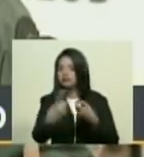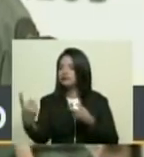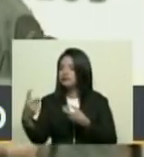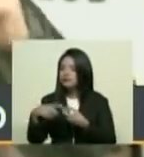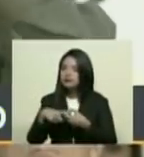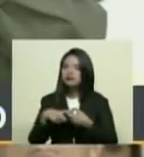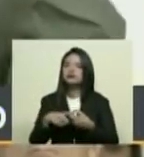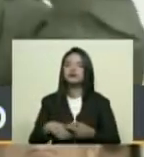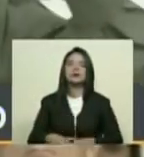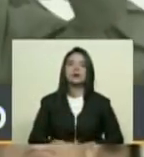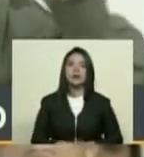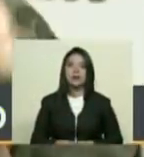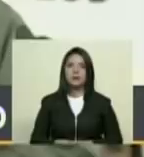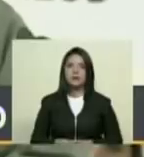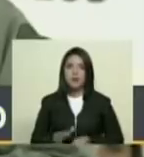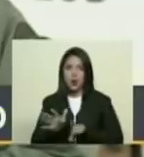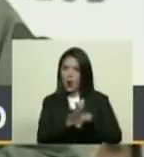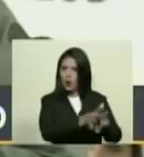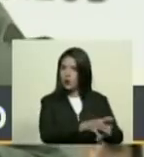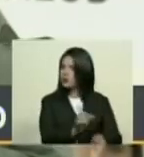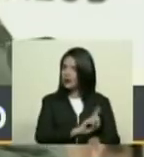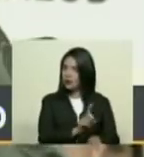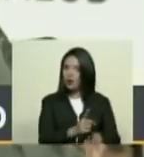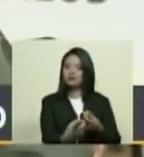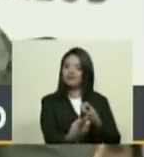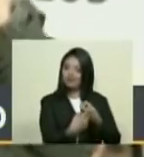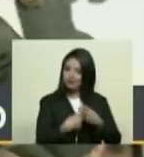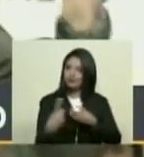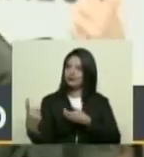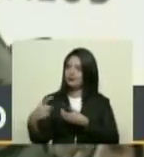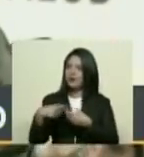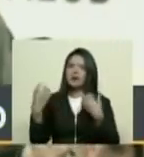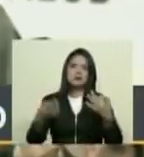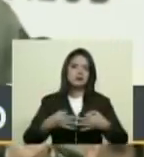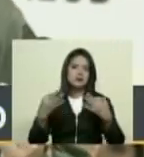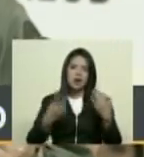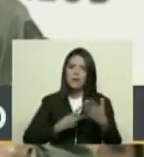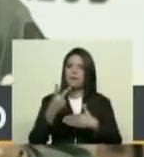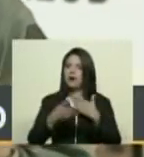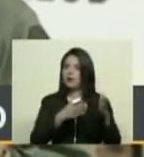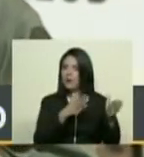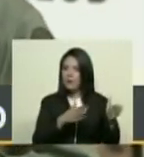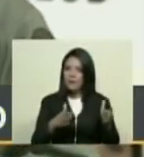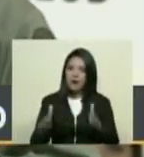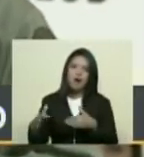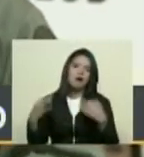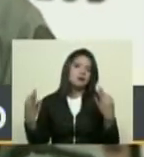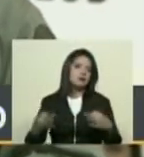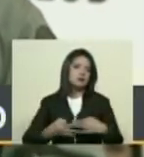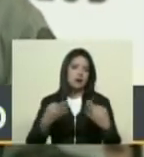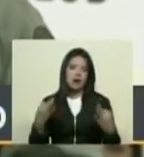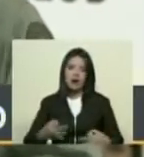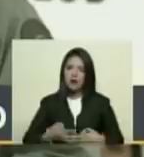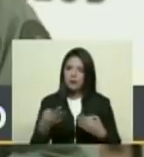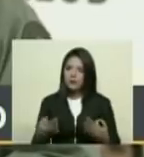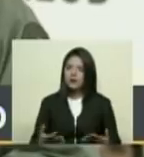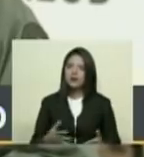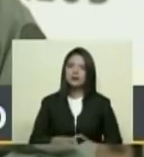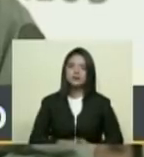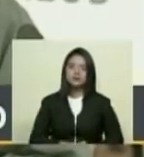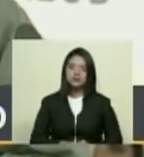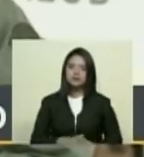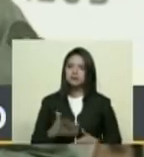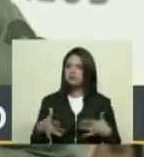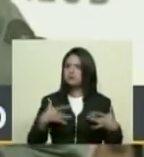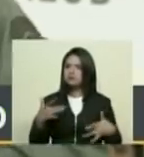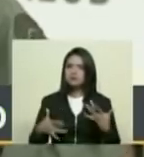no uniformado, no lo excluye. Siempre en cada jornada, siempre en cada